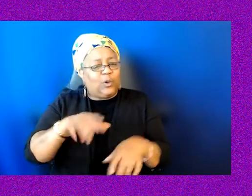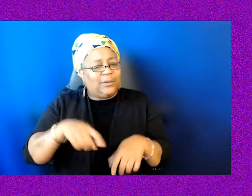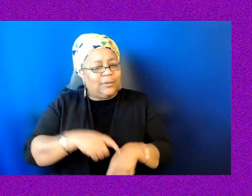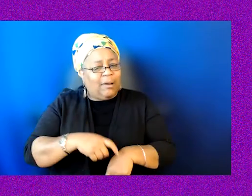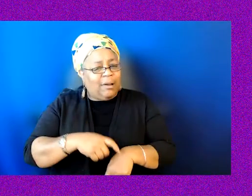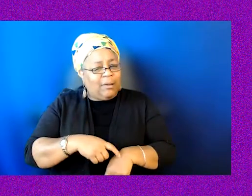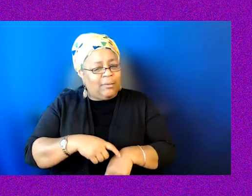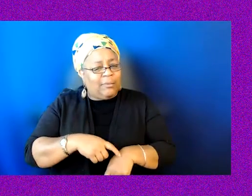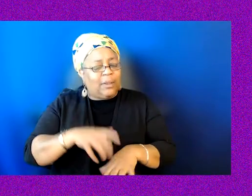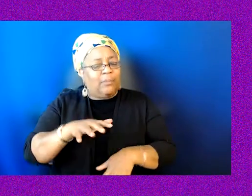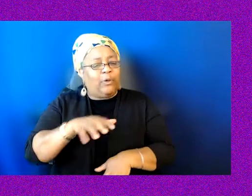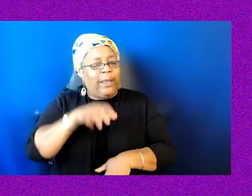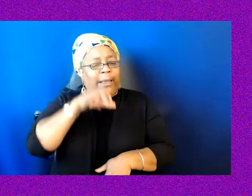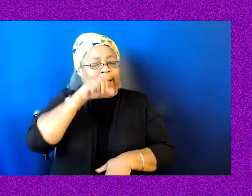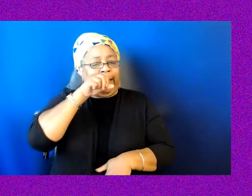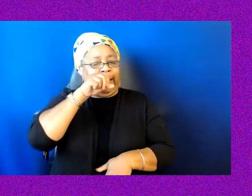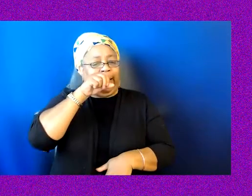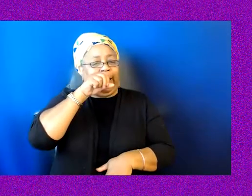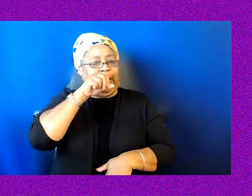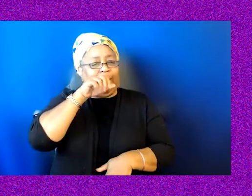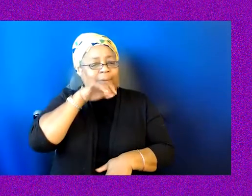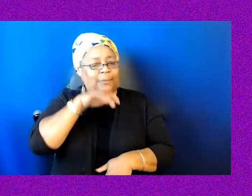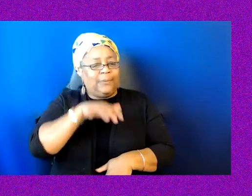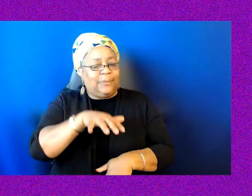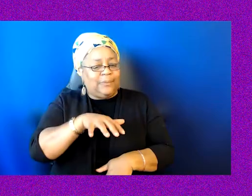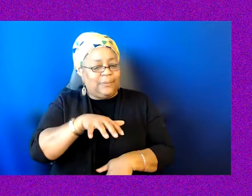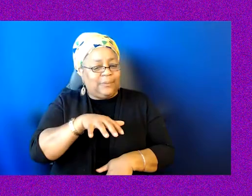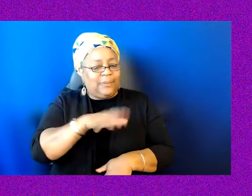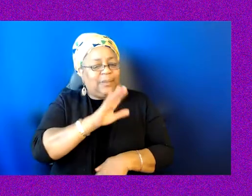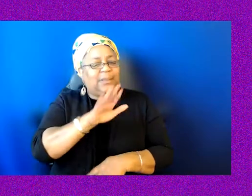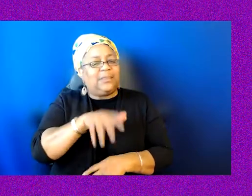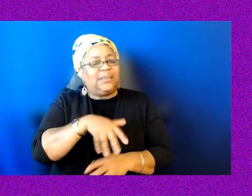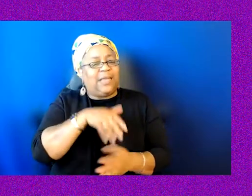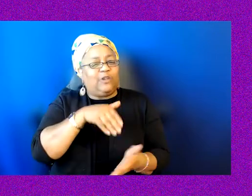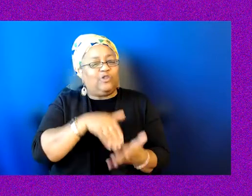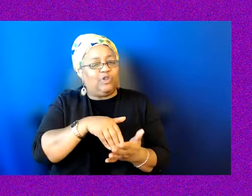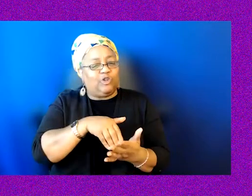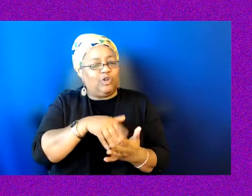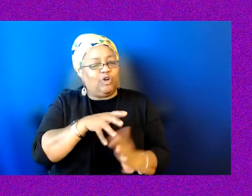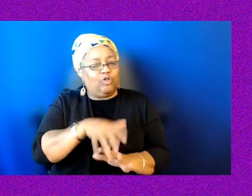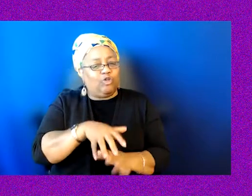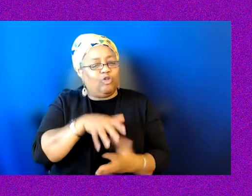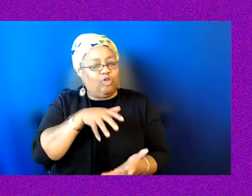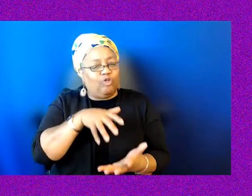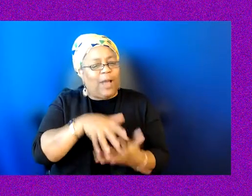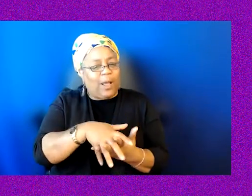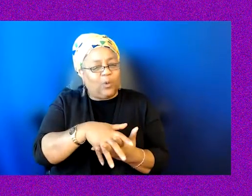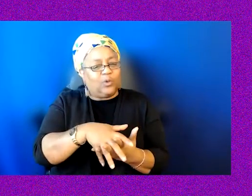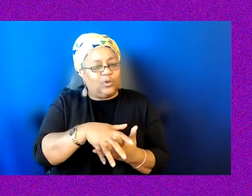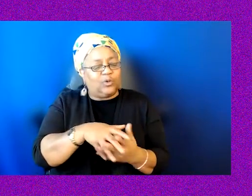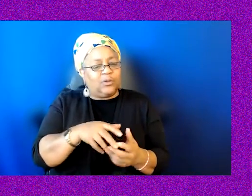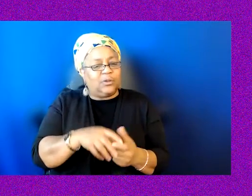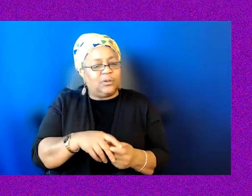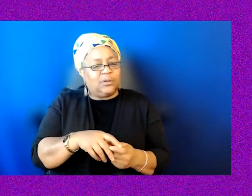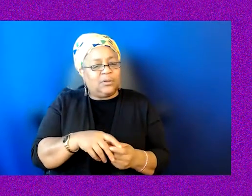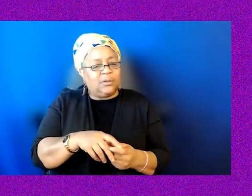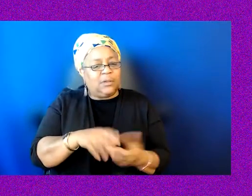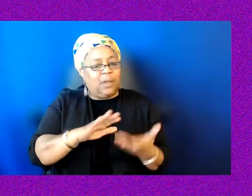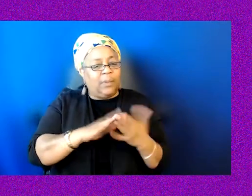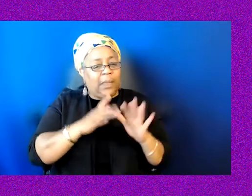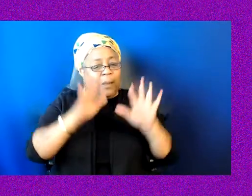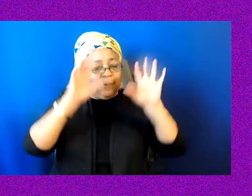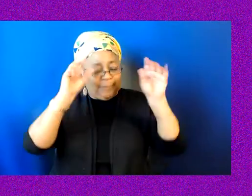propio tiempo, tomando unas respiraciones, realmente centrándose